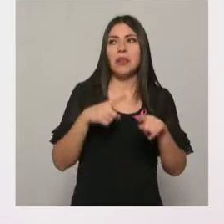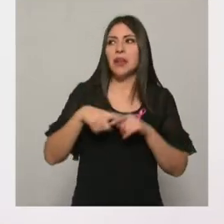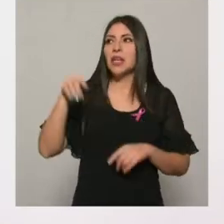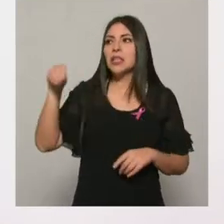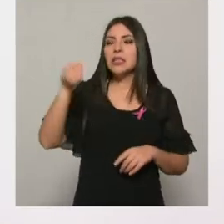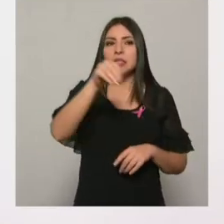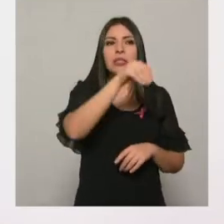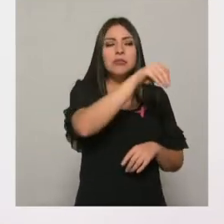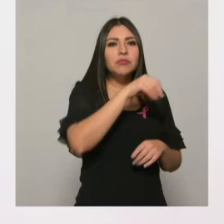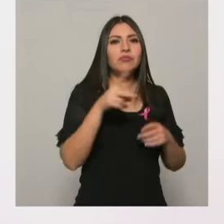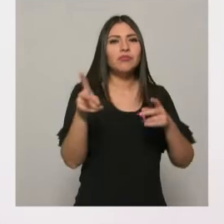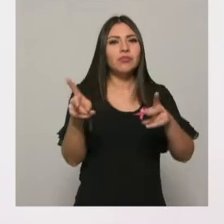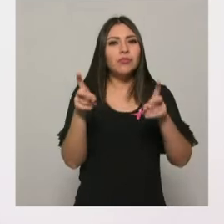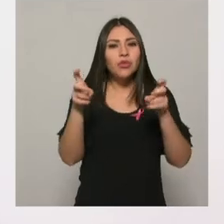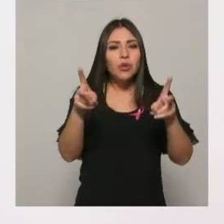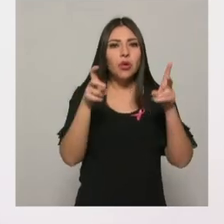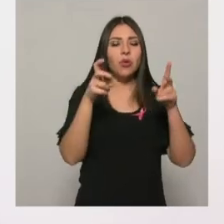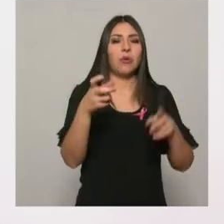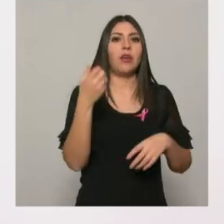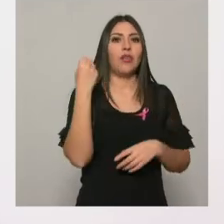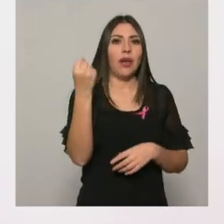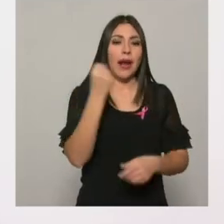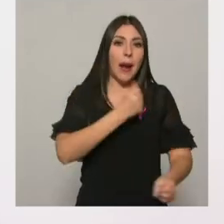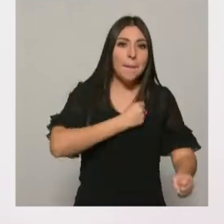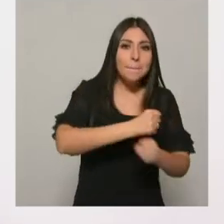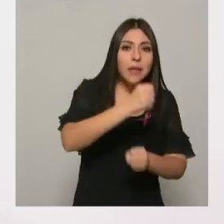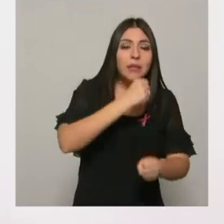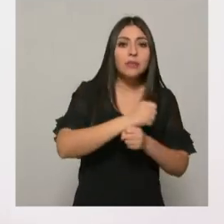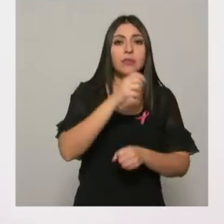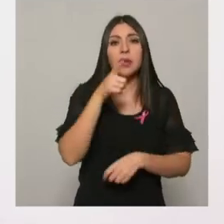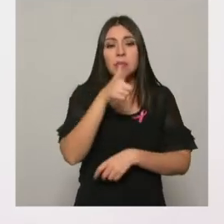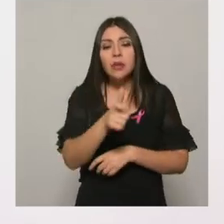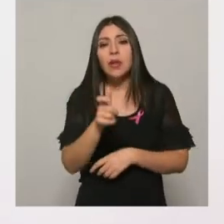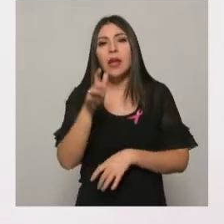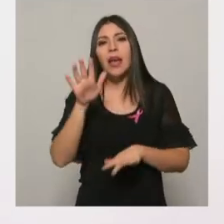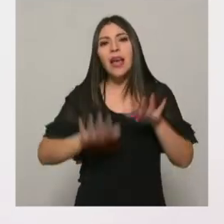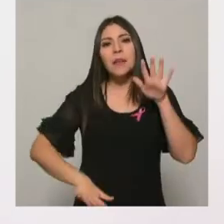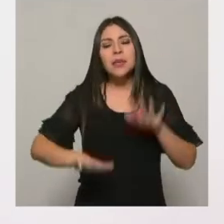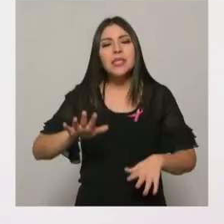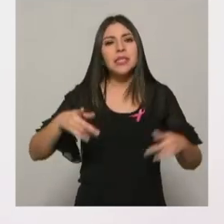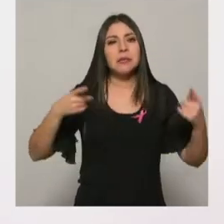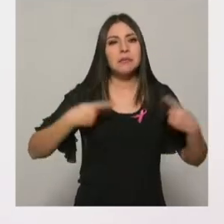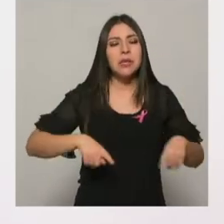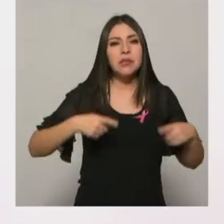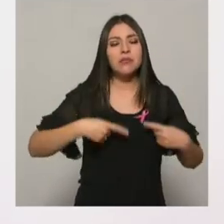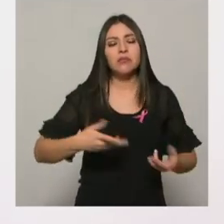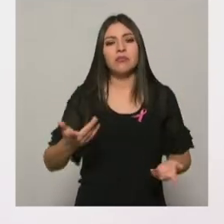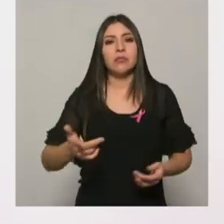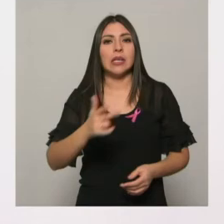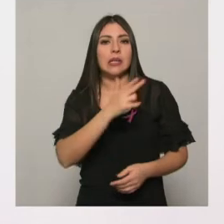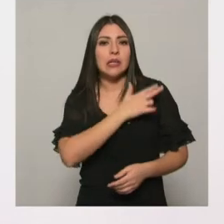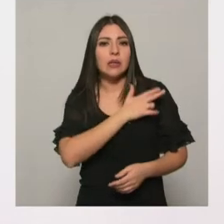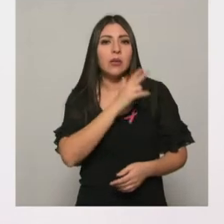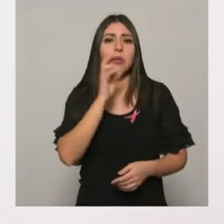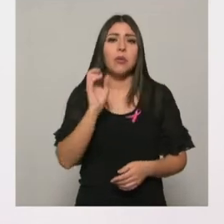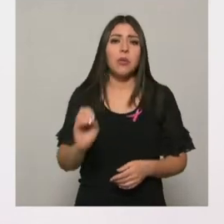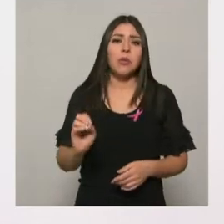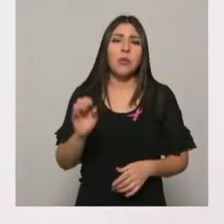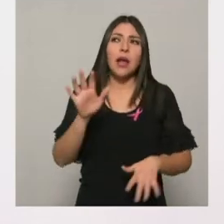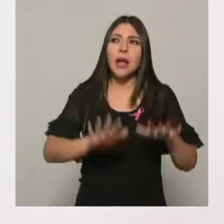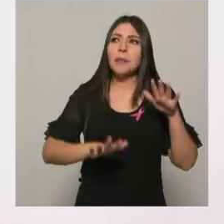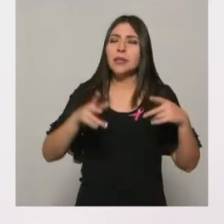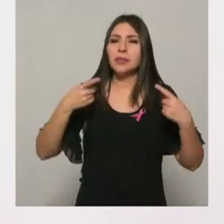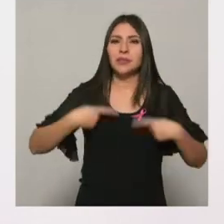violencia, había personas que podían quedarse heridas o si eran adultos mayores que no podían desplazarse